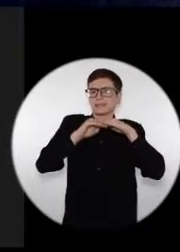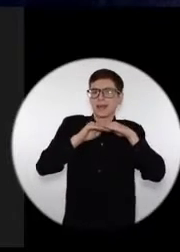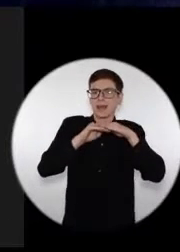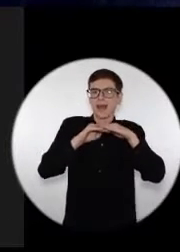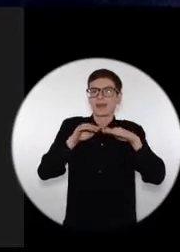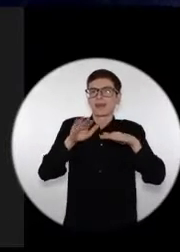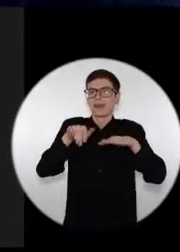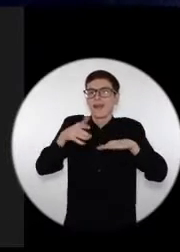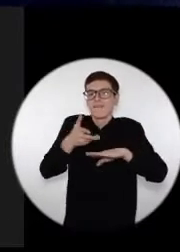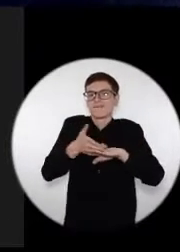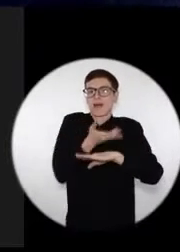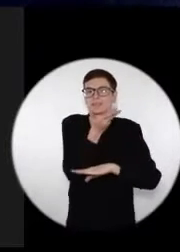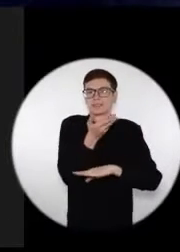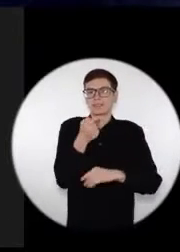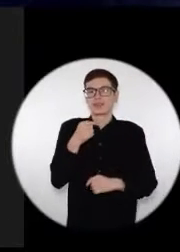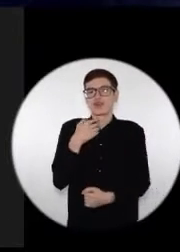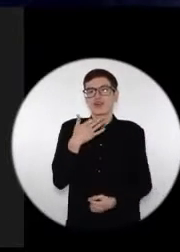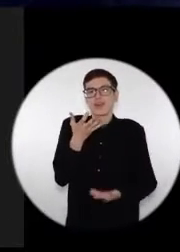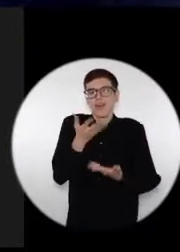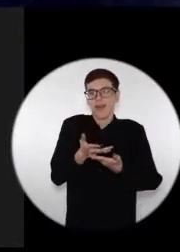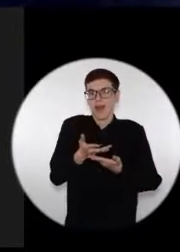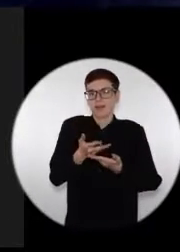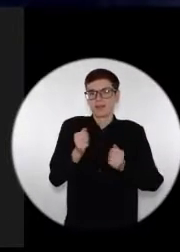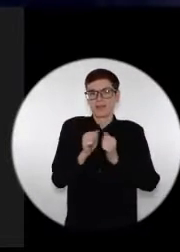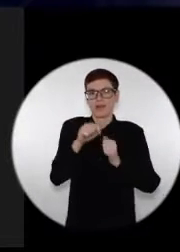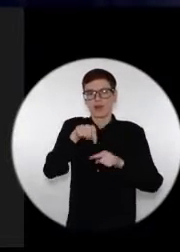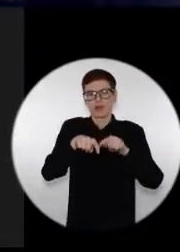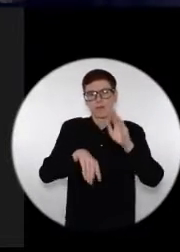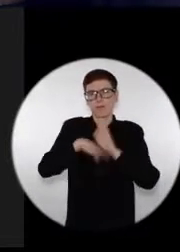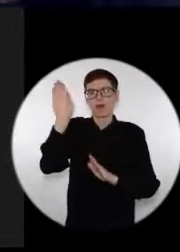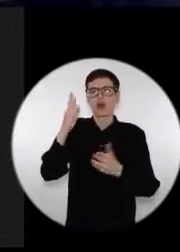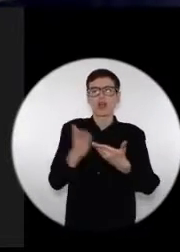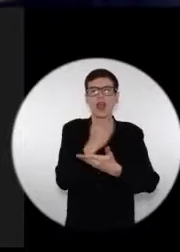libro más interesante que los típicos